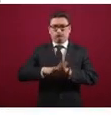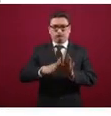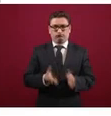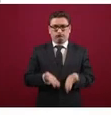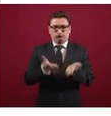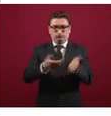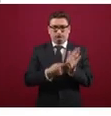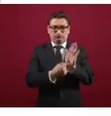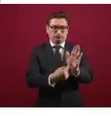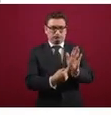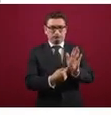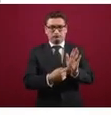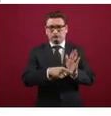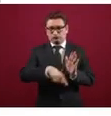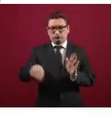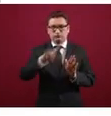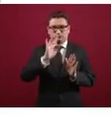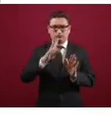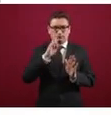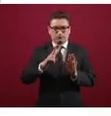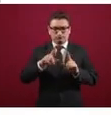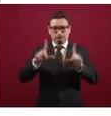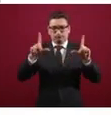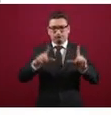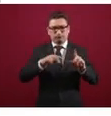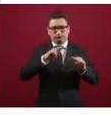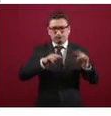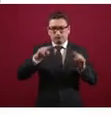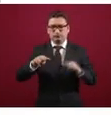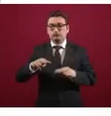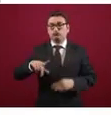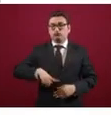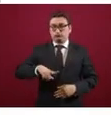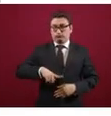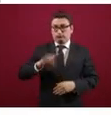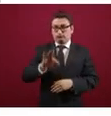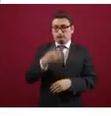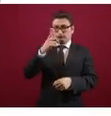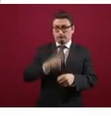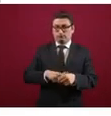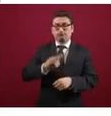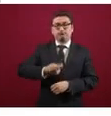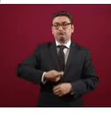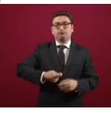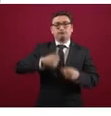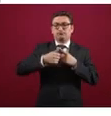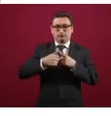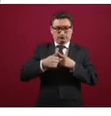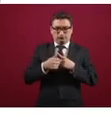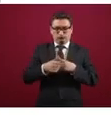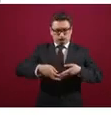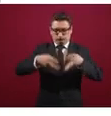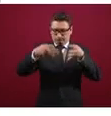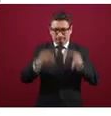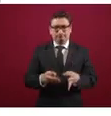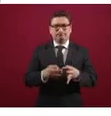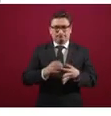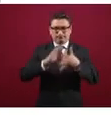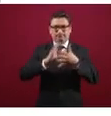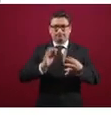que ustedes tienen enfrente por parte del gobierno federal es la primera vez que oficialmente